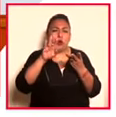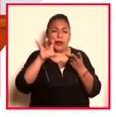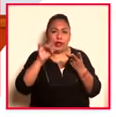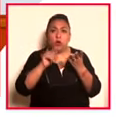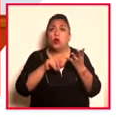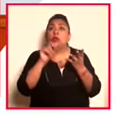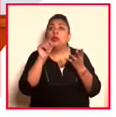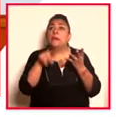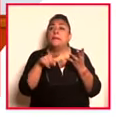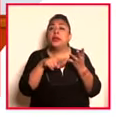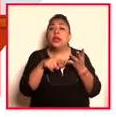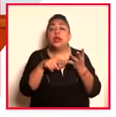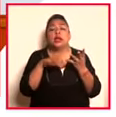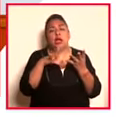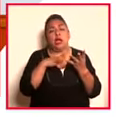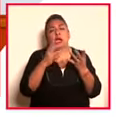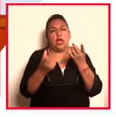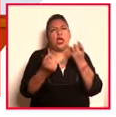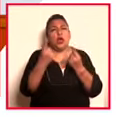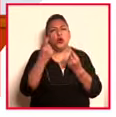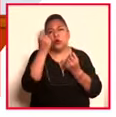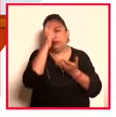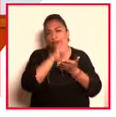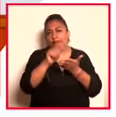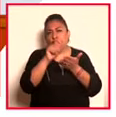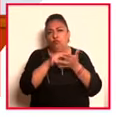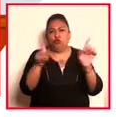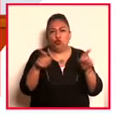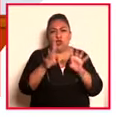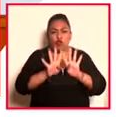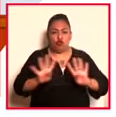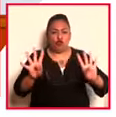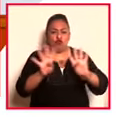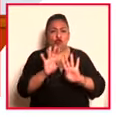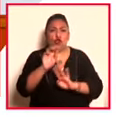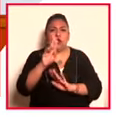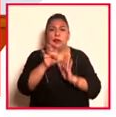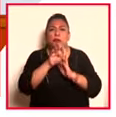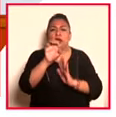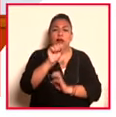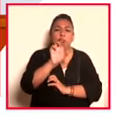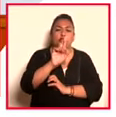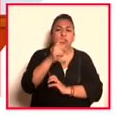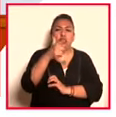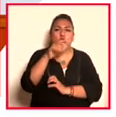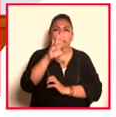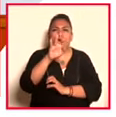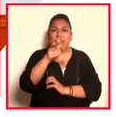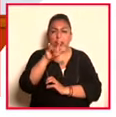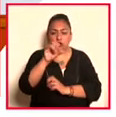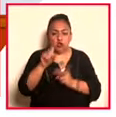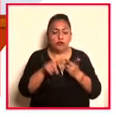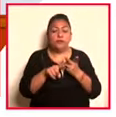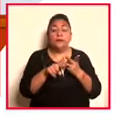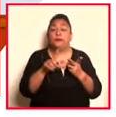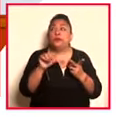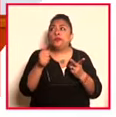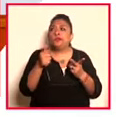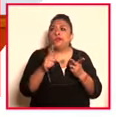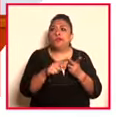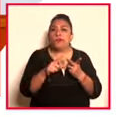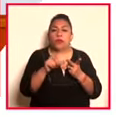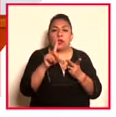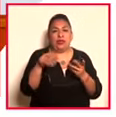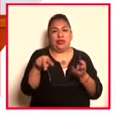tenemos algunos compositores de orquestas, por ejemplo, Sergio Berlioz. Tenemos a